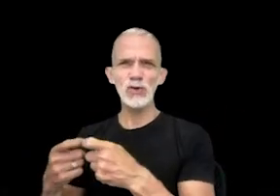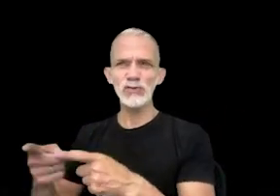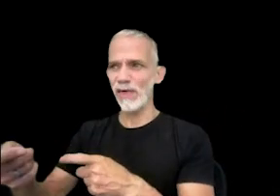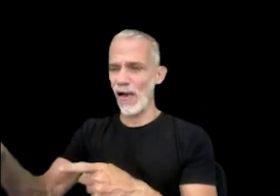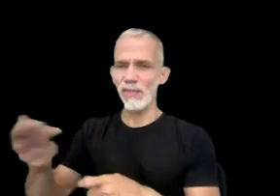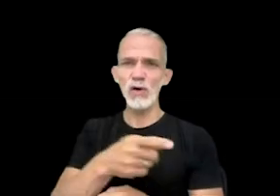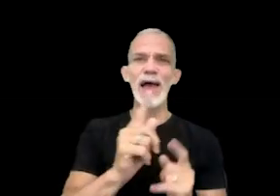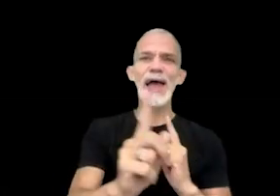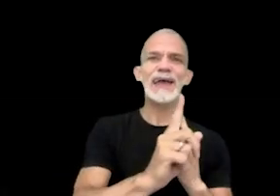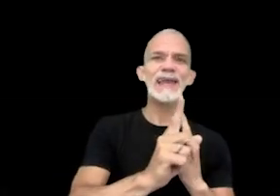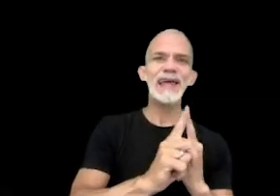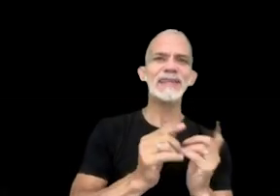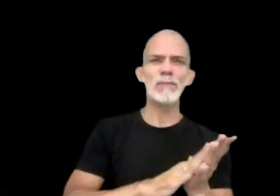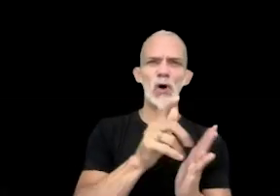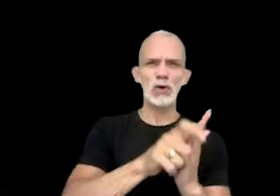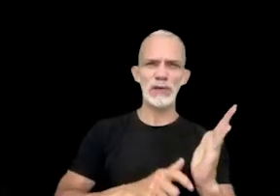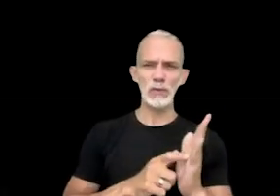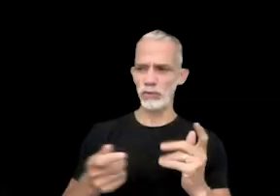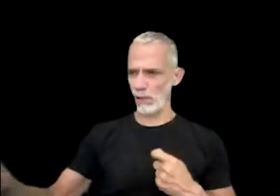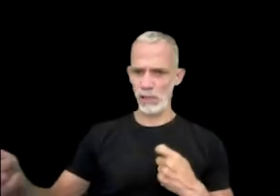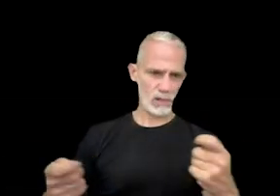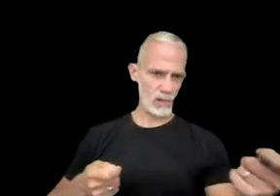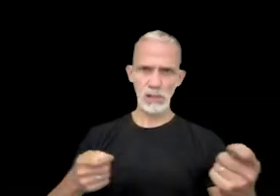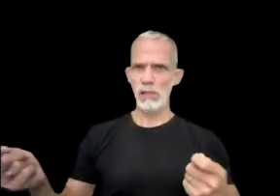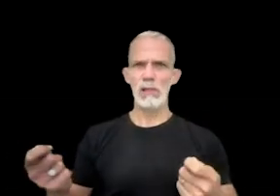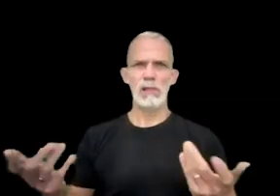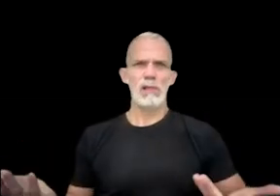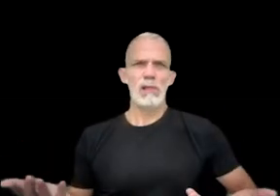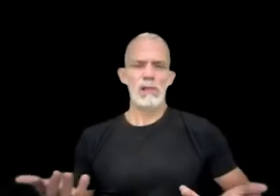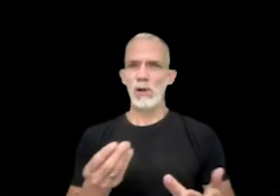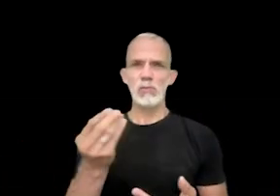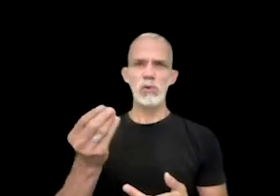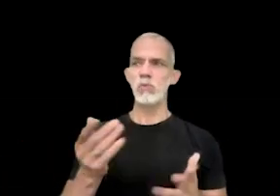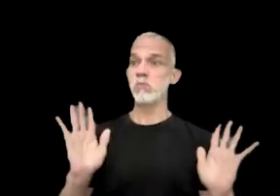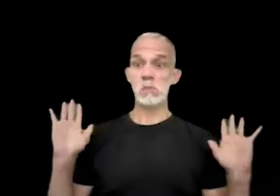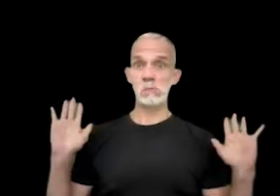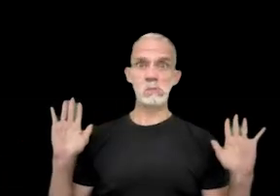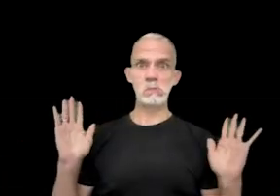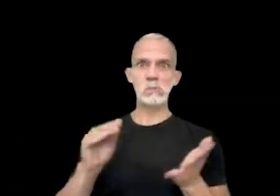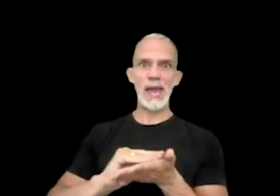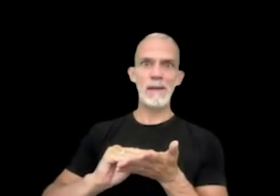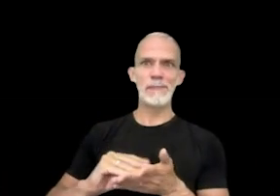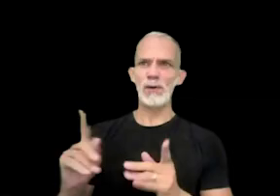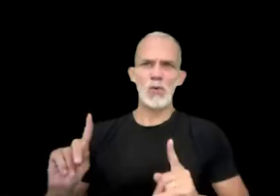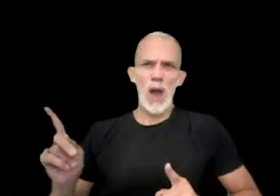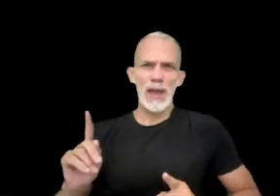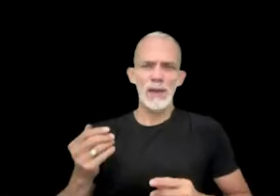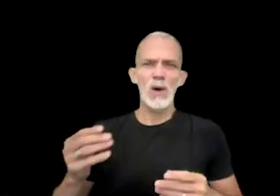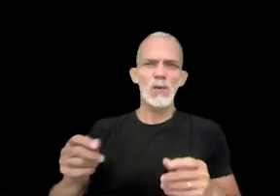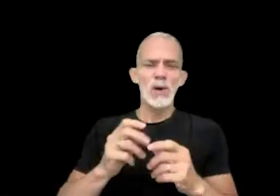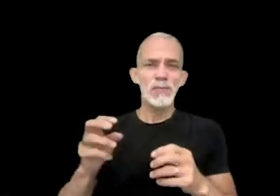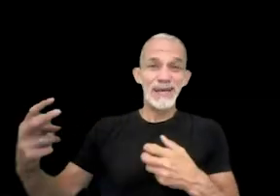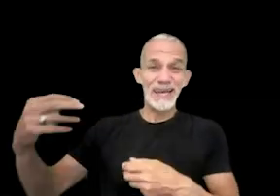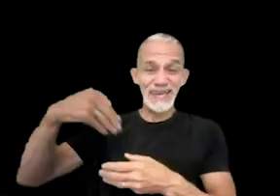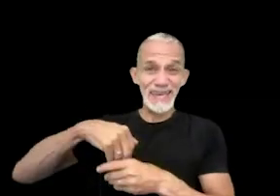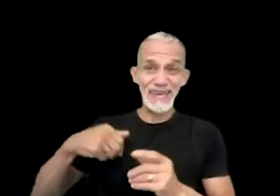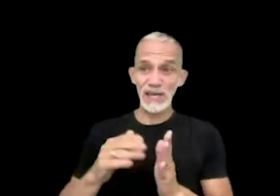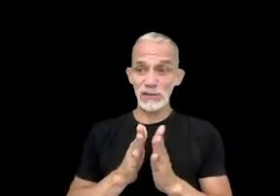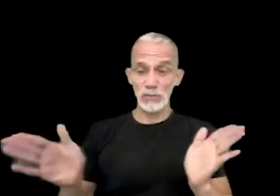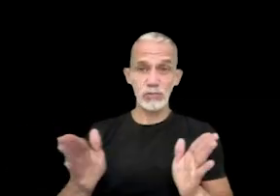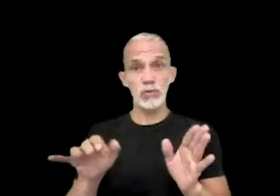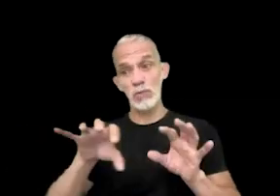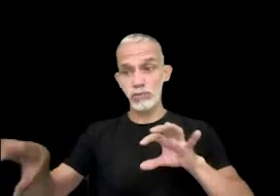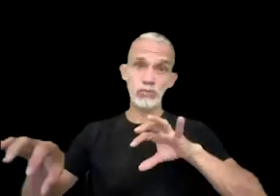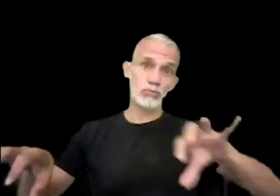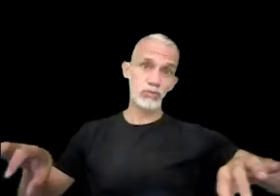a sus clientes monotributistas con su propio monotributo. No tienen empleo, no tienen estructura, no tienen nada. Y tenemos un ingreso por la misma actividad dividido, en competencia